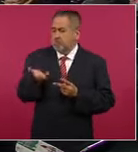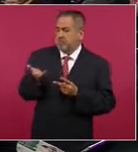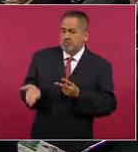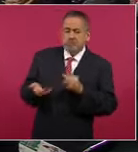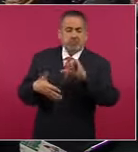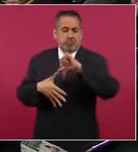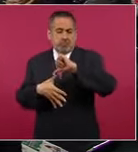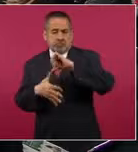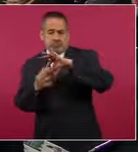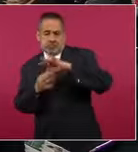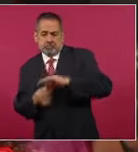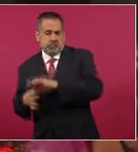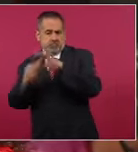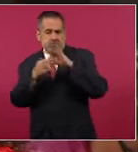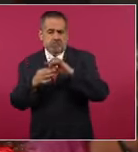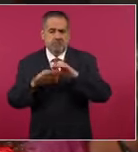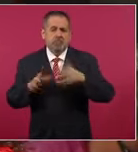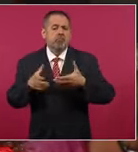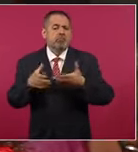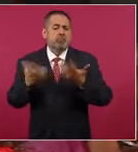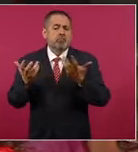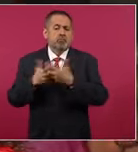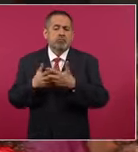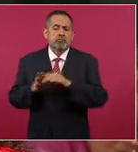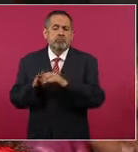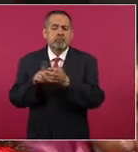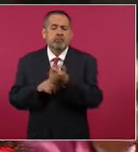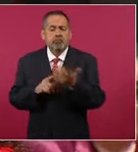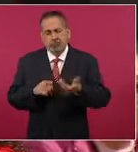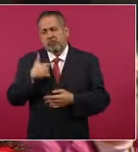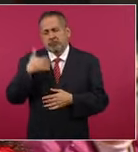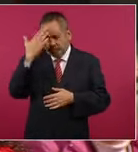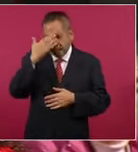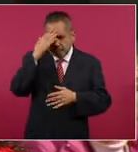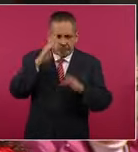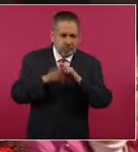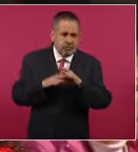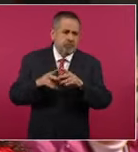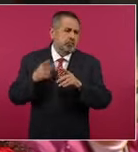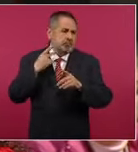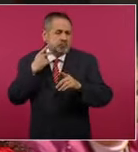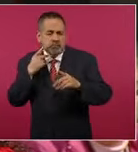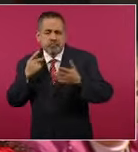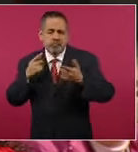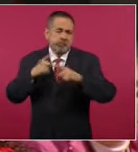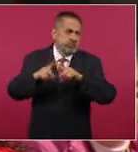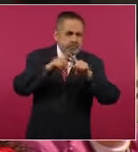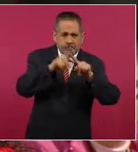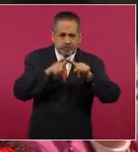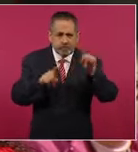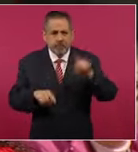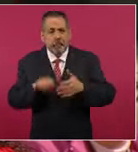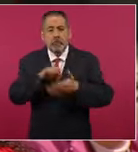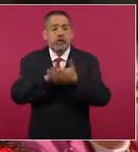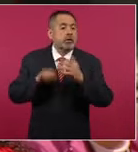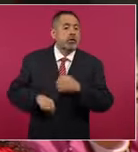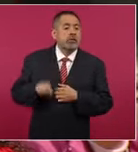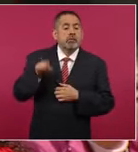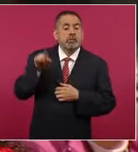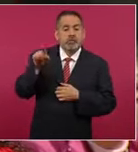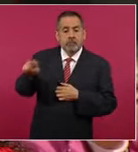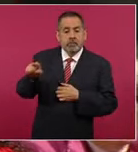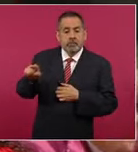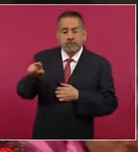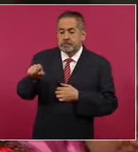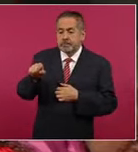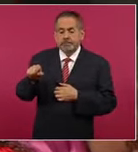se integre. Eso, bueno, entendiendo que hay circunstancias geopolíticas en este momento, como el golpe de Estado en